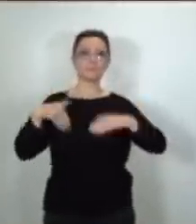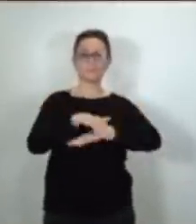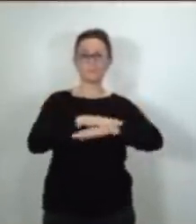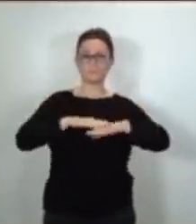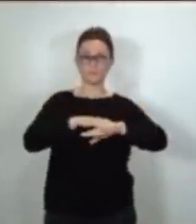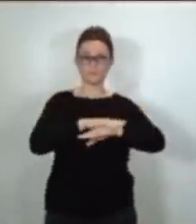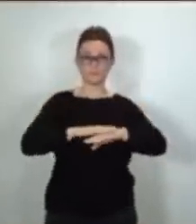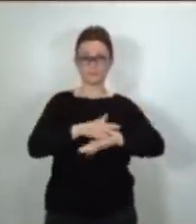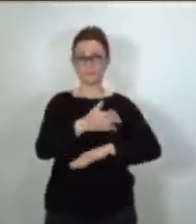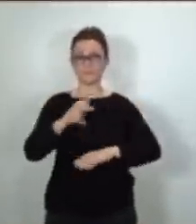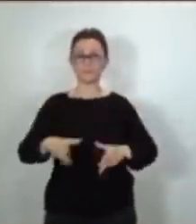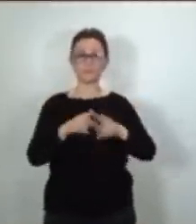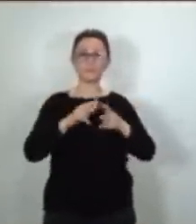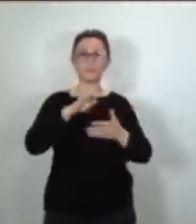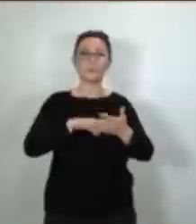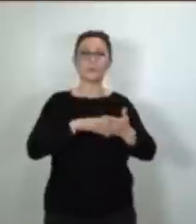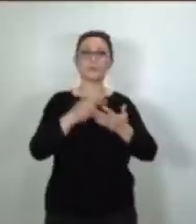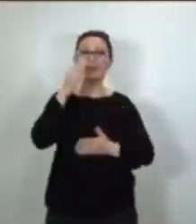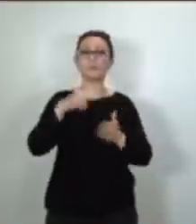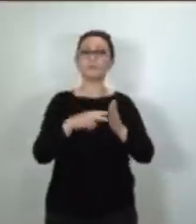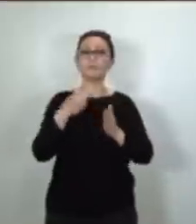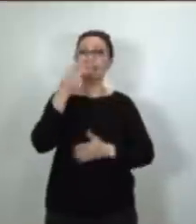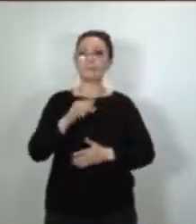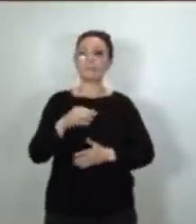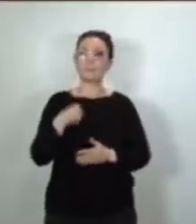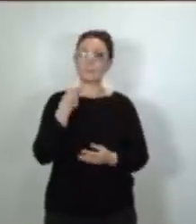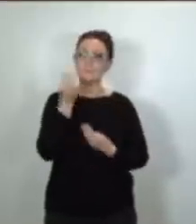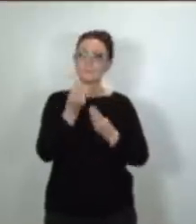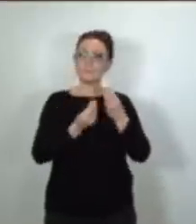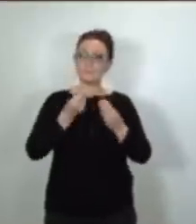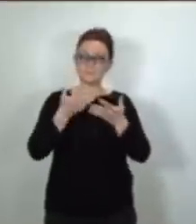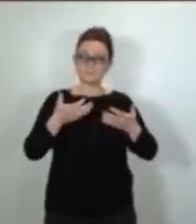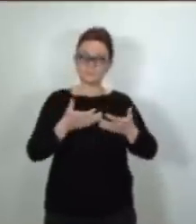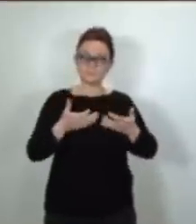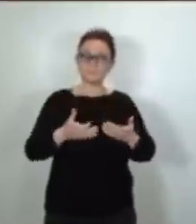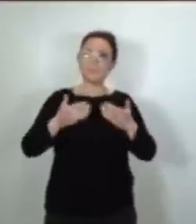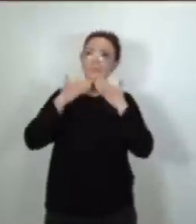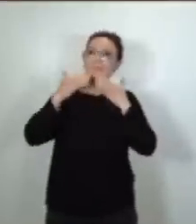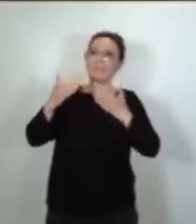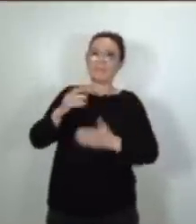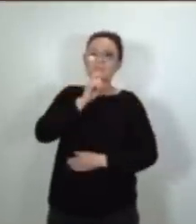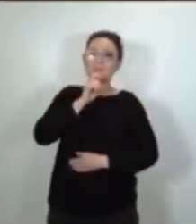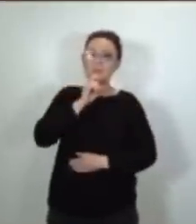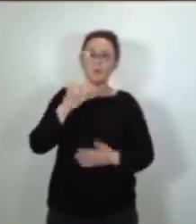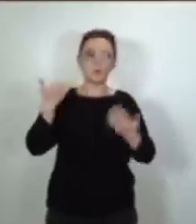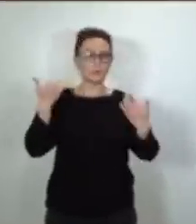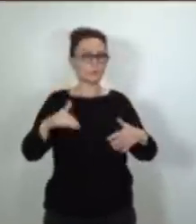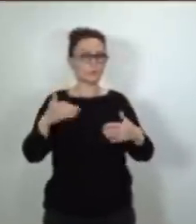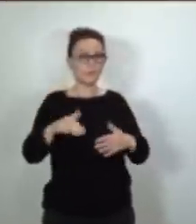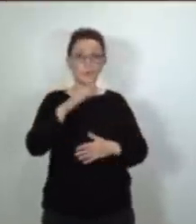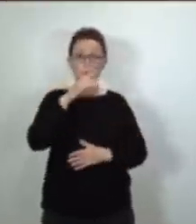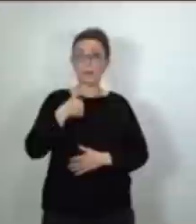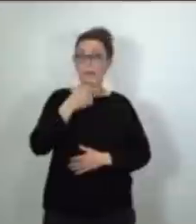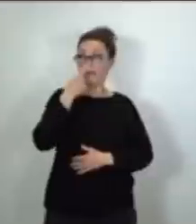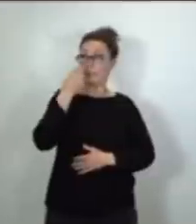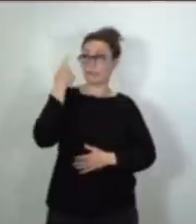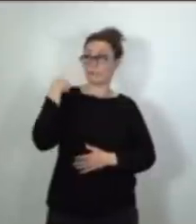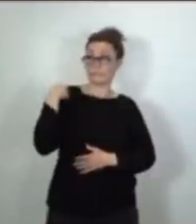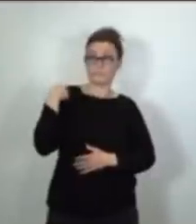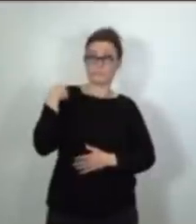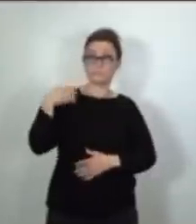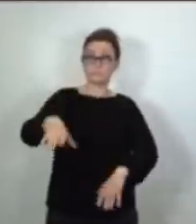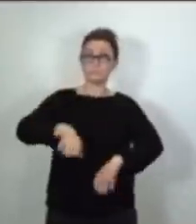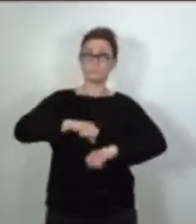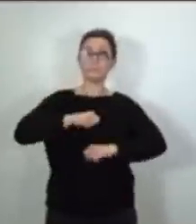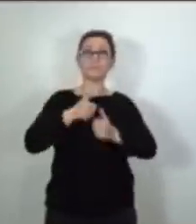de Derechos Sociales y Agenda 2030. Y era difícil porque creo que hace poco más de un año, cuando tomaba posesión del cargo